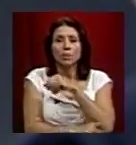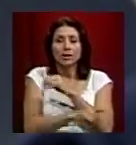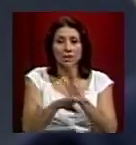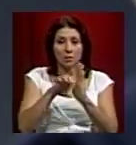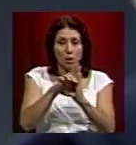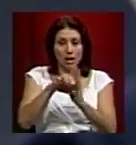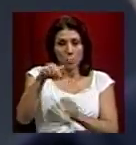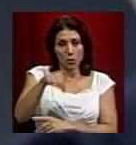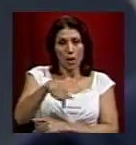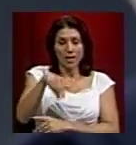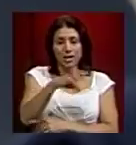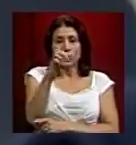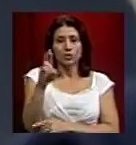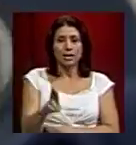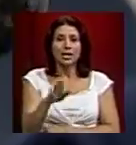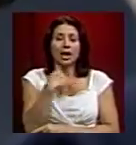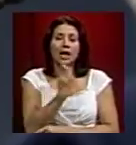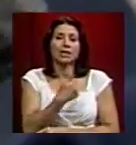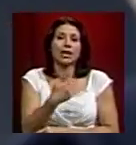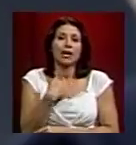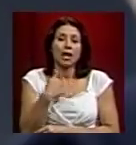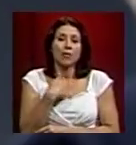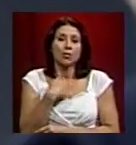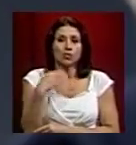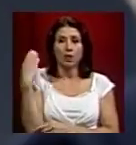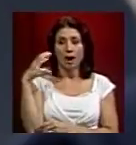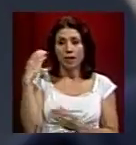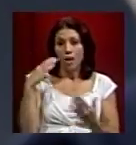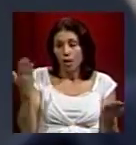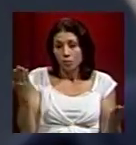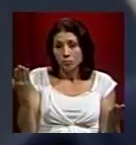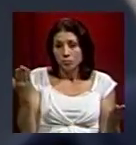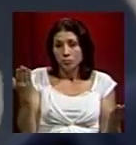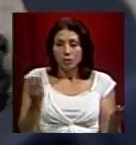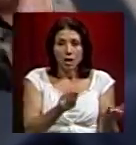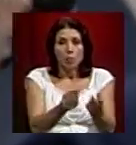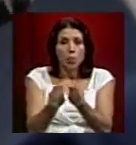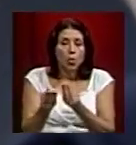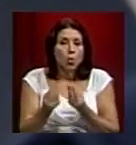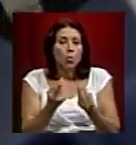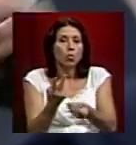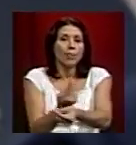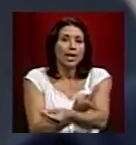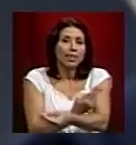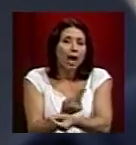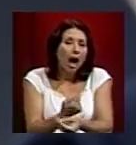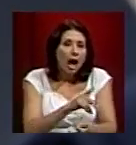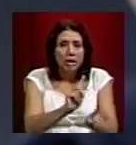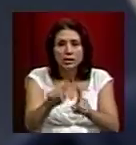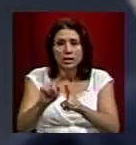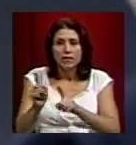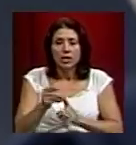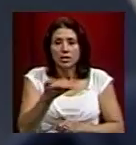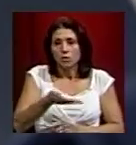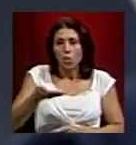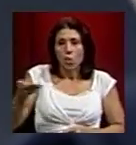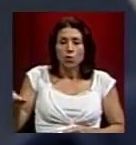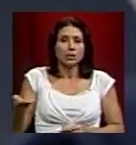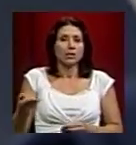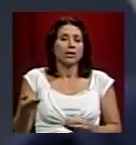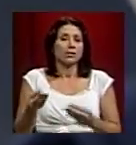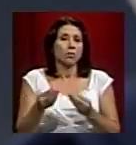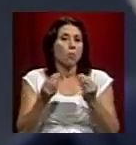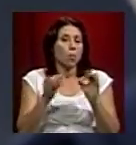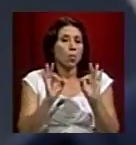ejemplo, aquí en Costa Rica tenemos la zona de Cartago, productora de vegetales y una serie de otras cosas con muchísimo